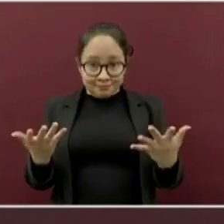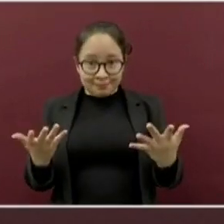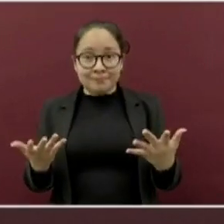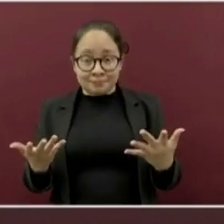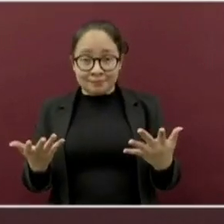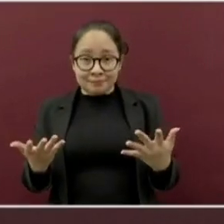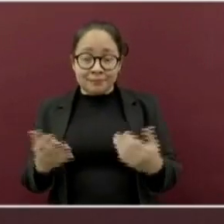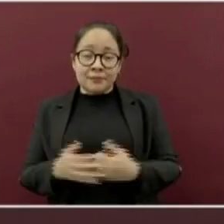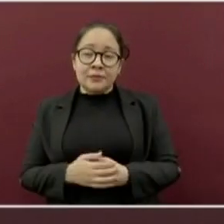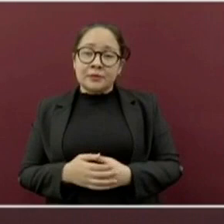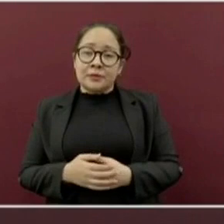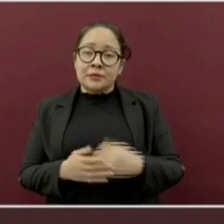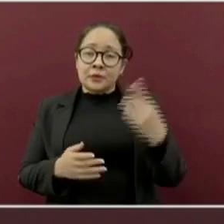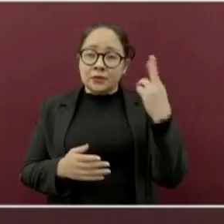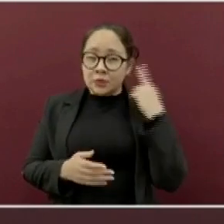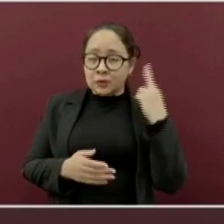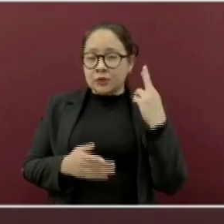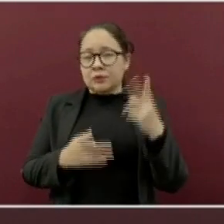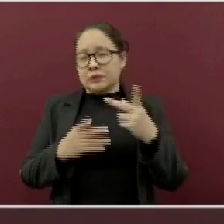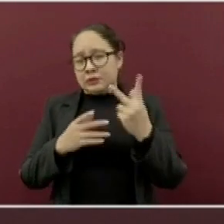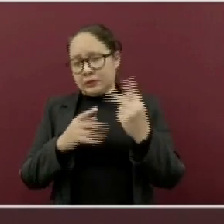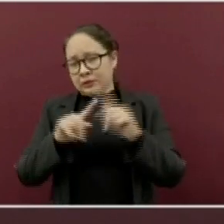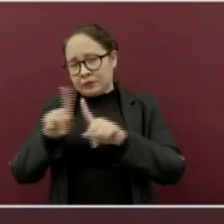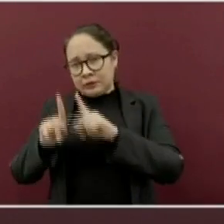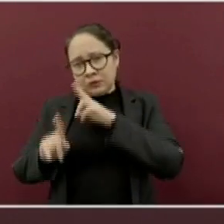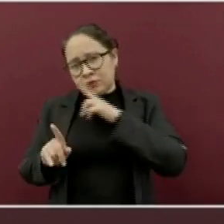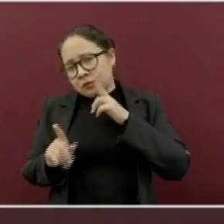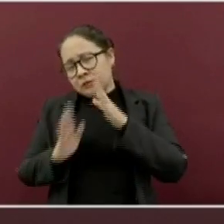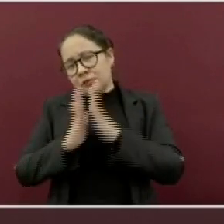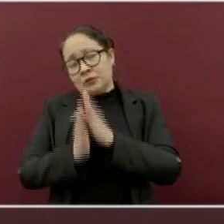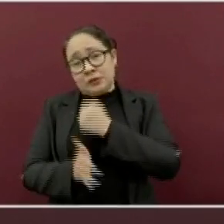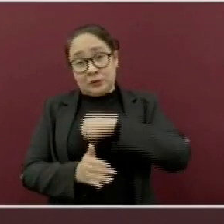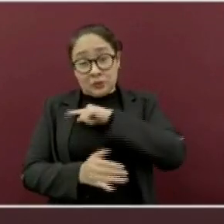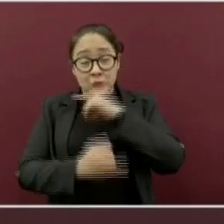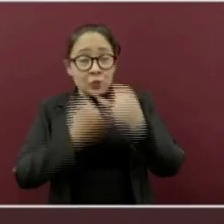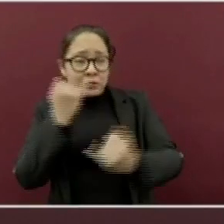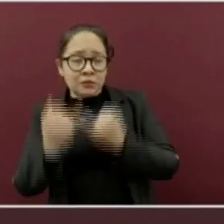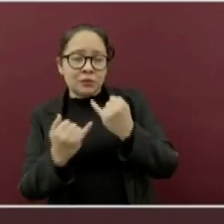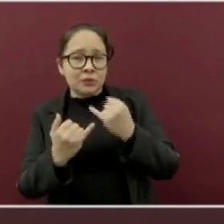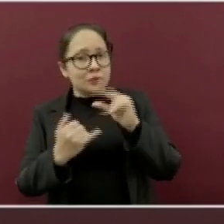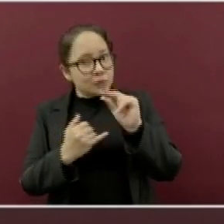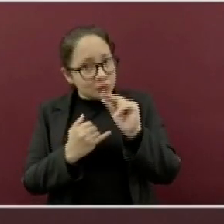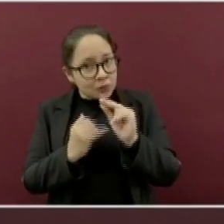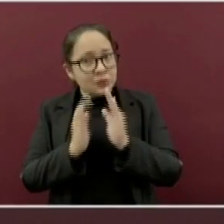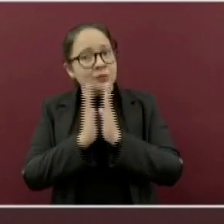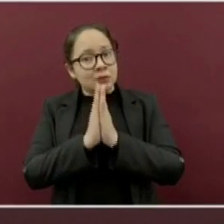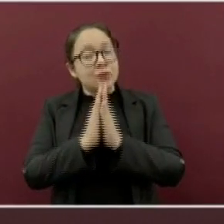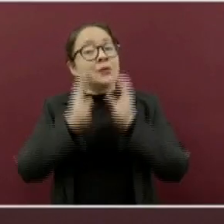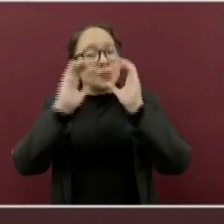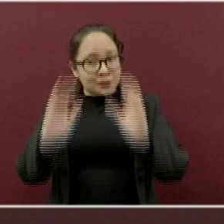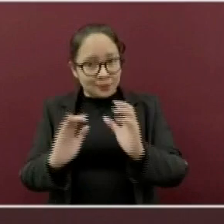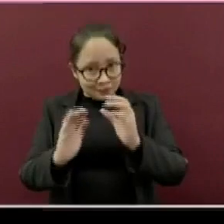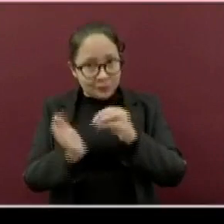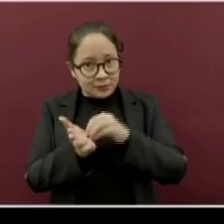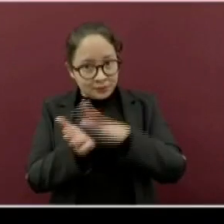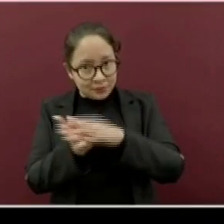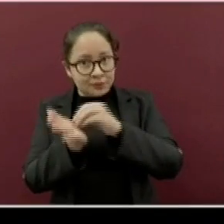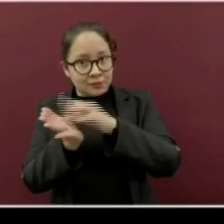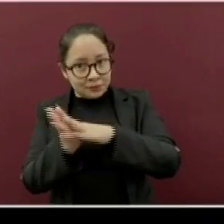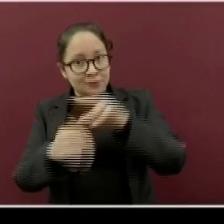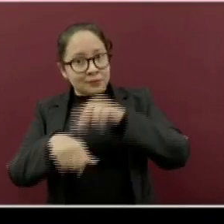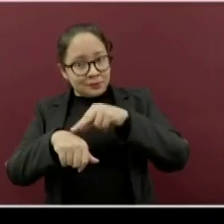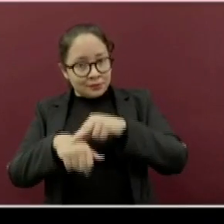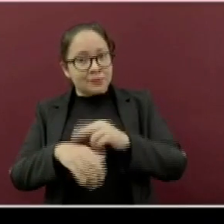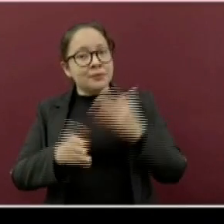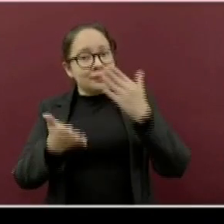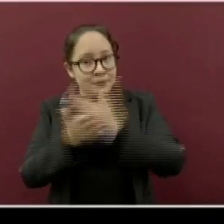un juego. Cuídense, no dejen de asistir a sus consultas médicas. Y bueno, como cada noche, aprovecho